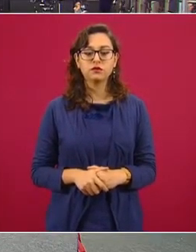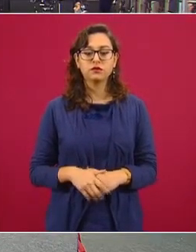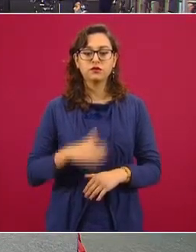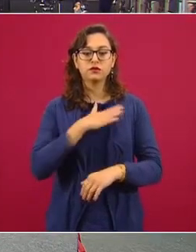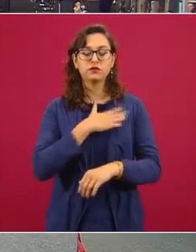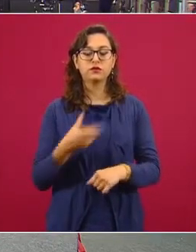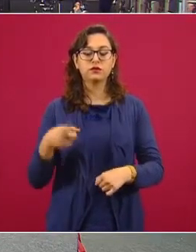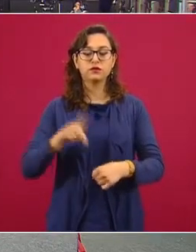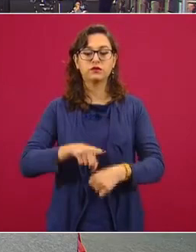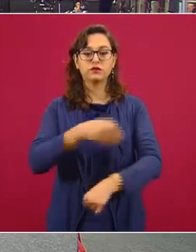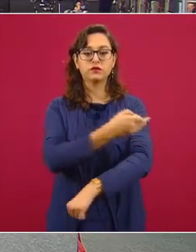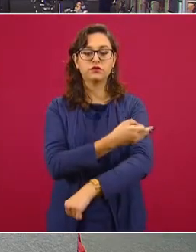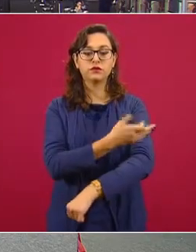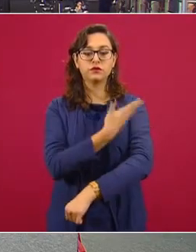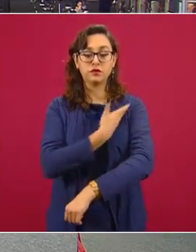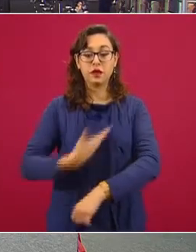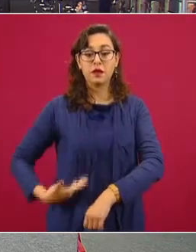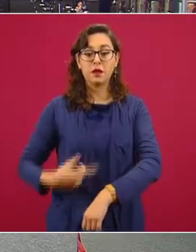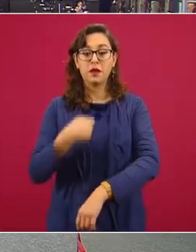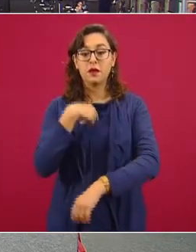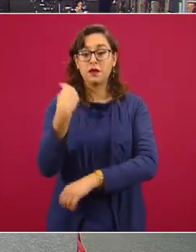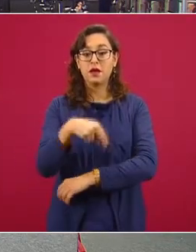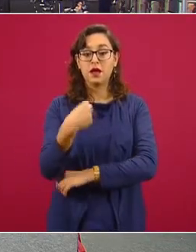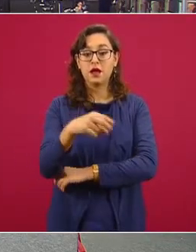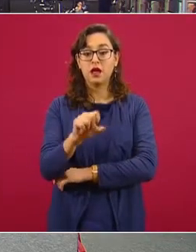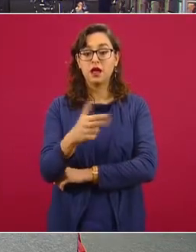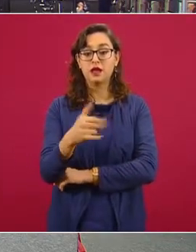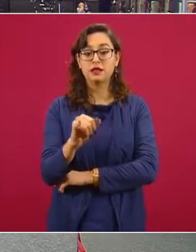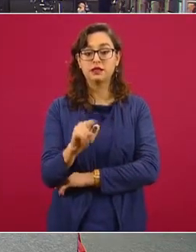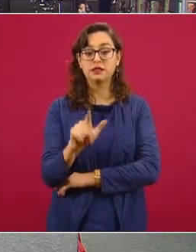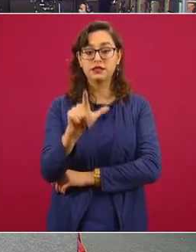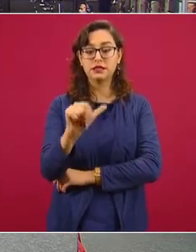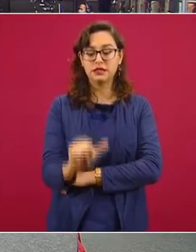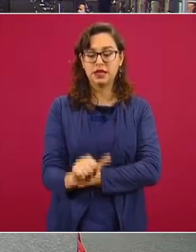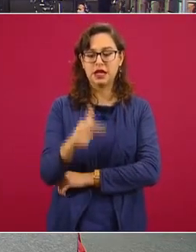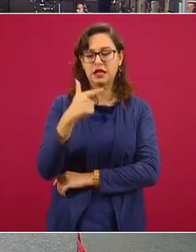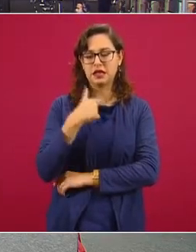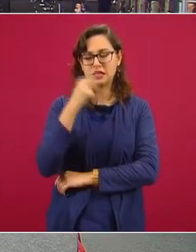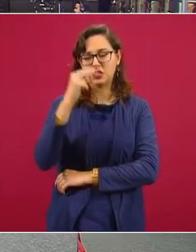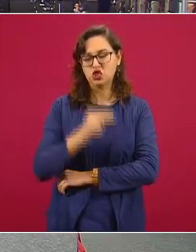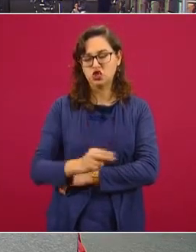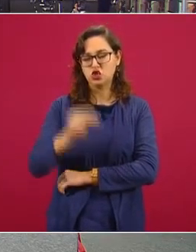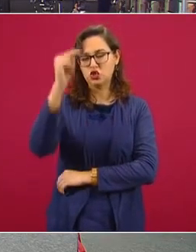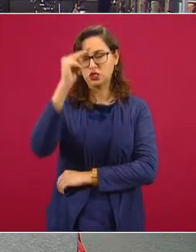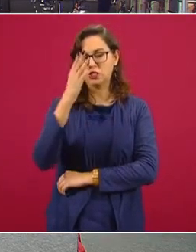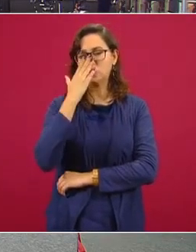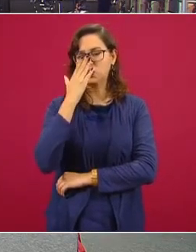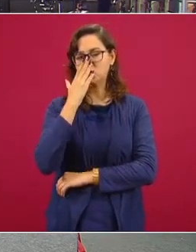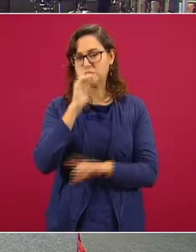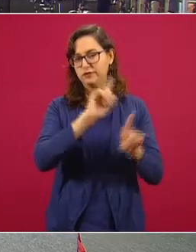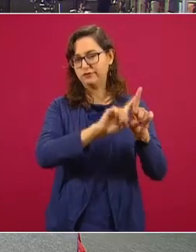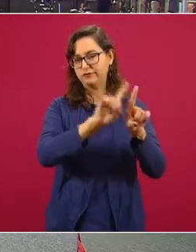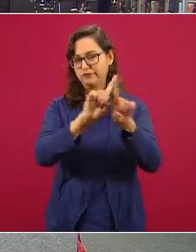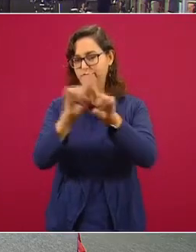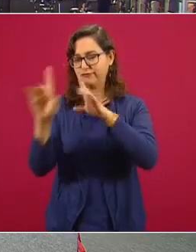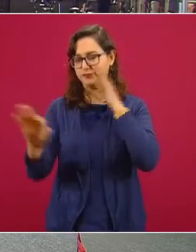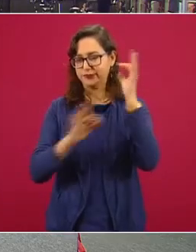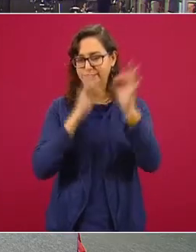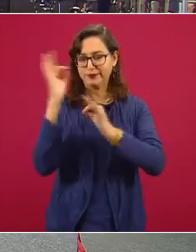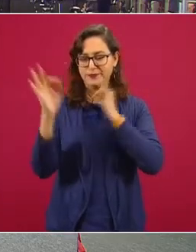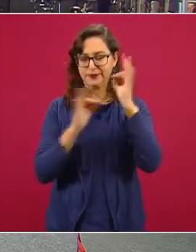Buenos días, presidente. Shaila Rosagel, corresponsal de Grupo Gili, El Imparcial de Sonora, La Crónica de Mexicali, Frontera de